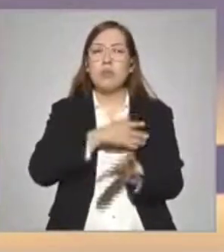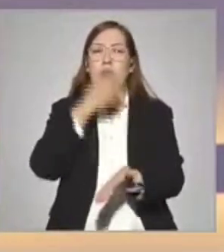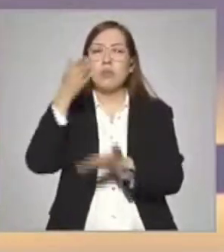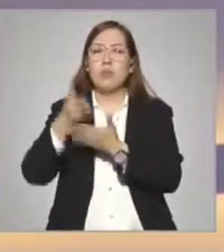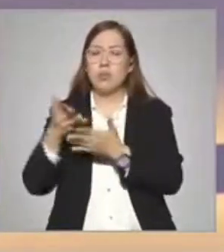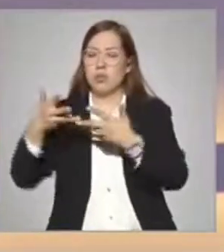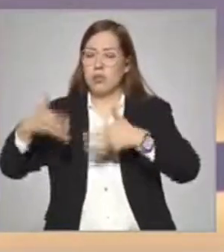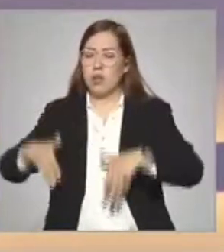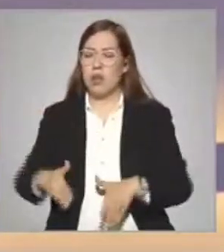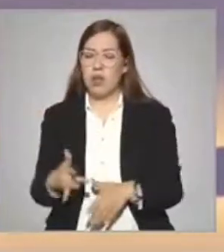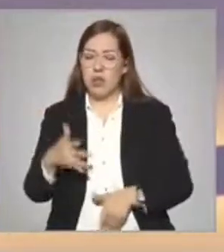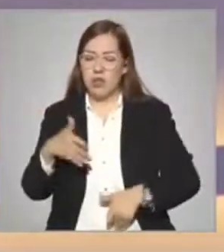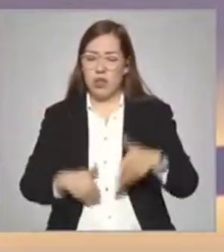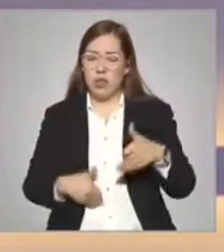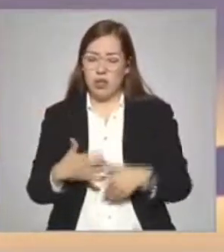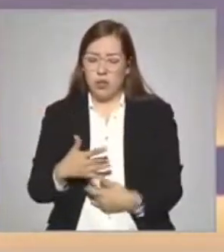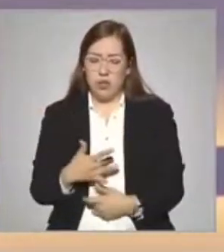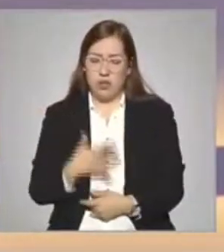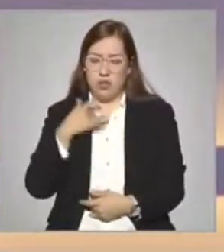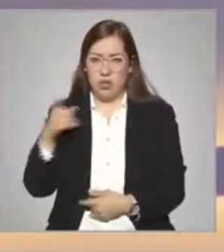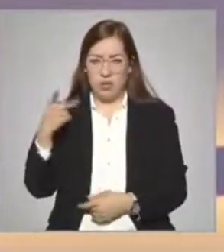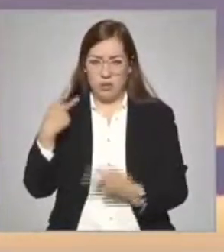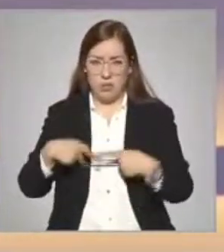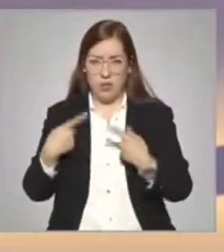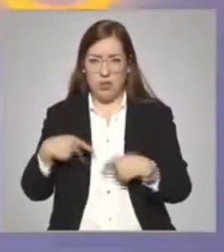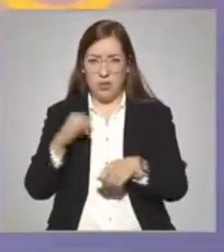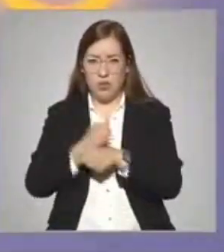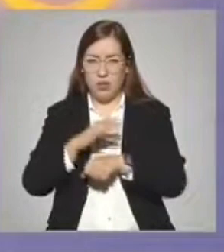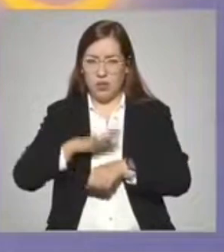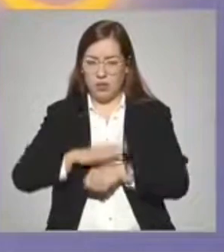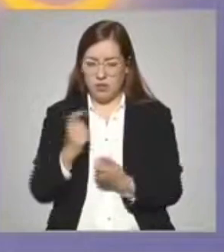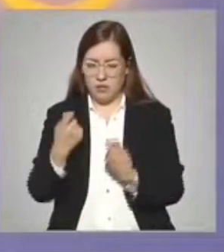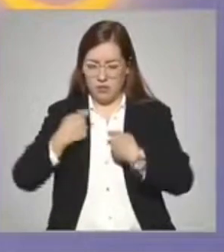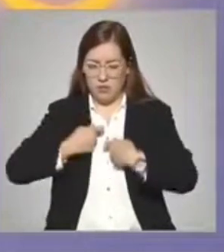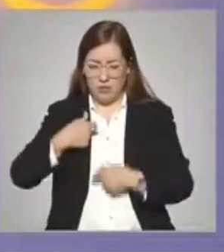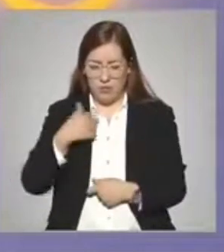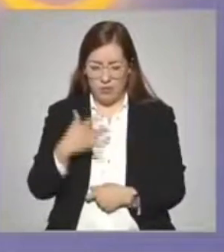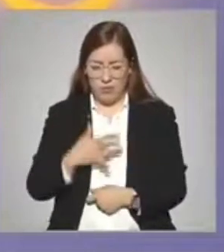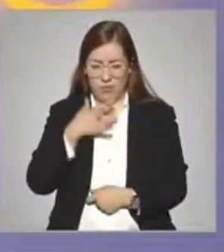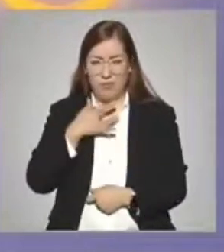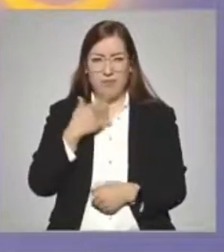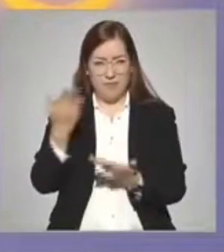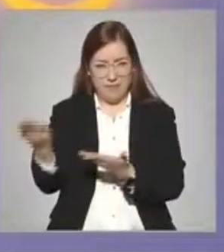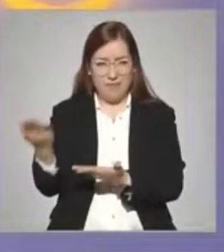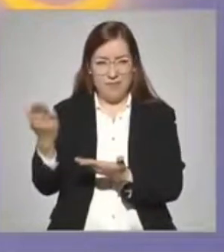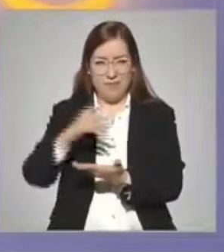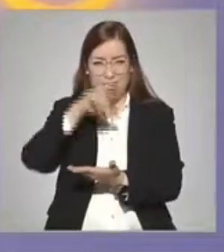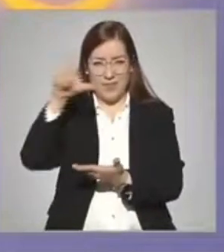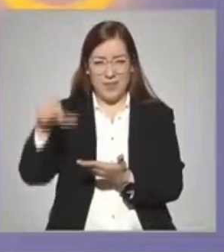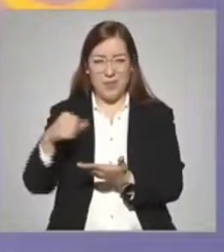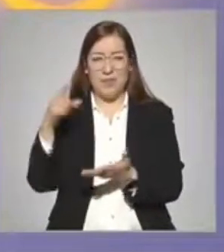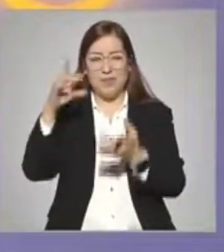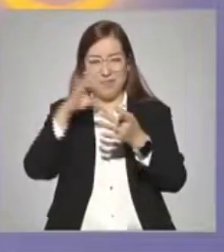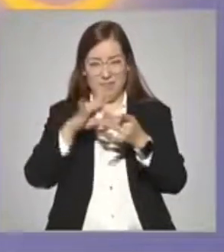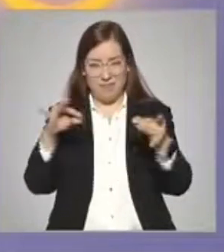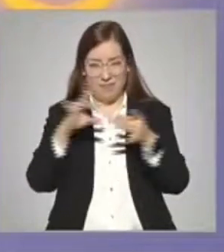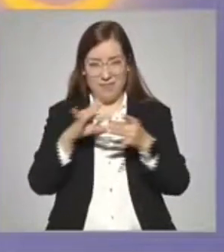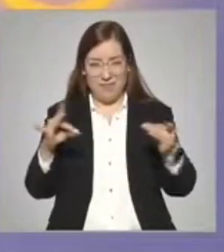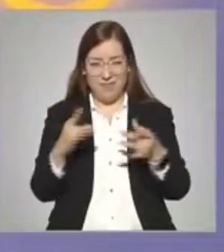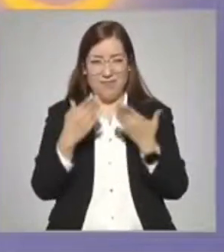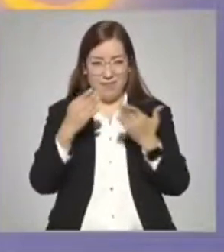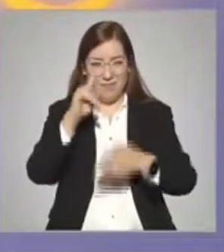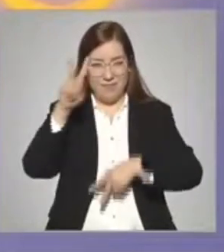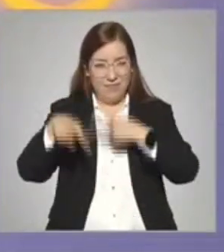hizo sentir el personaje principal? Te dejo estas imágenes y de regreso te digo dónde, cuándo y cómo